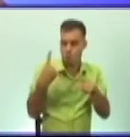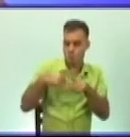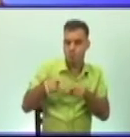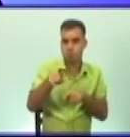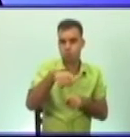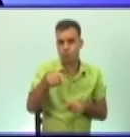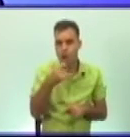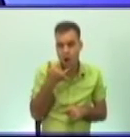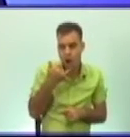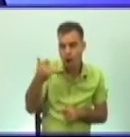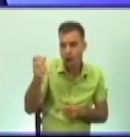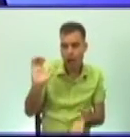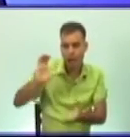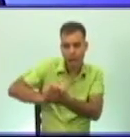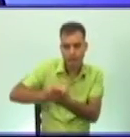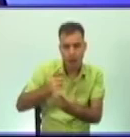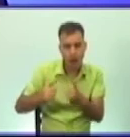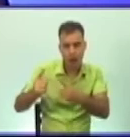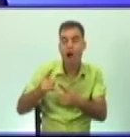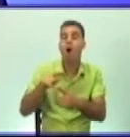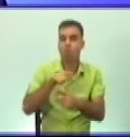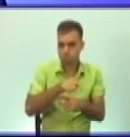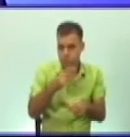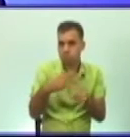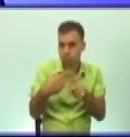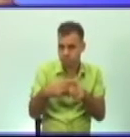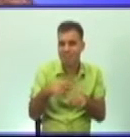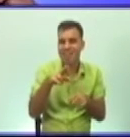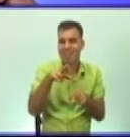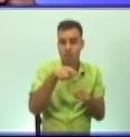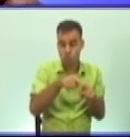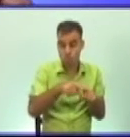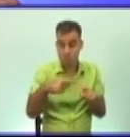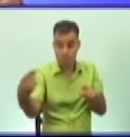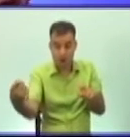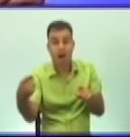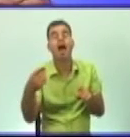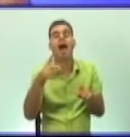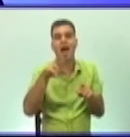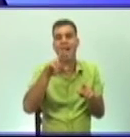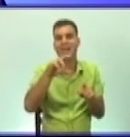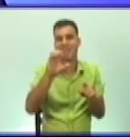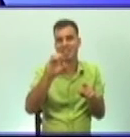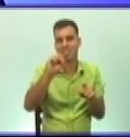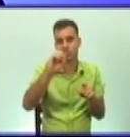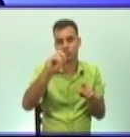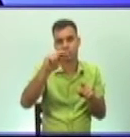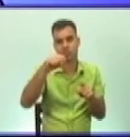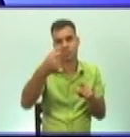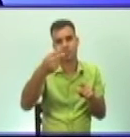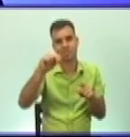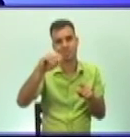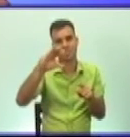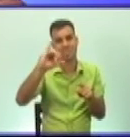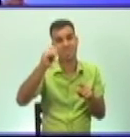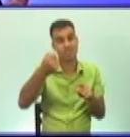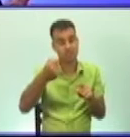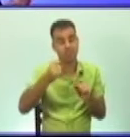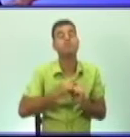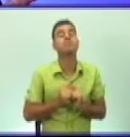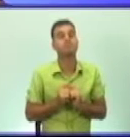usted se puso en resonancia con el equipo o con el teléfono de su amigo. Es decir,